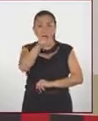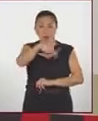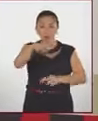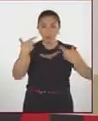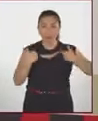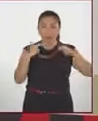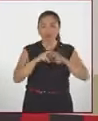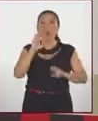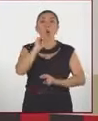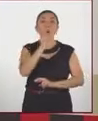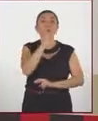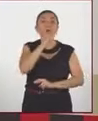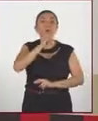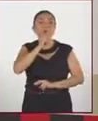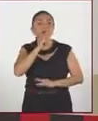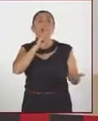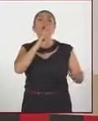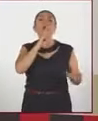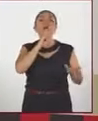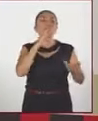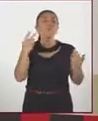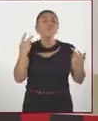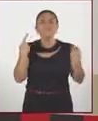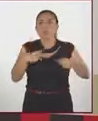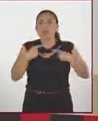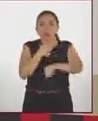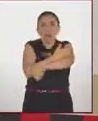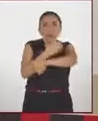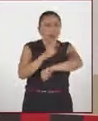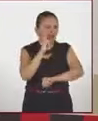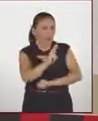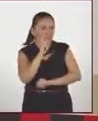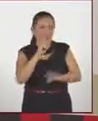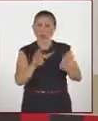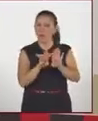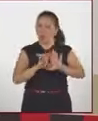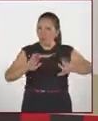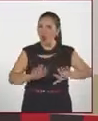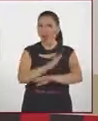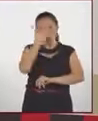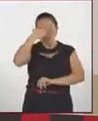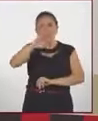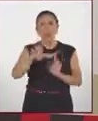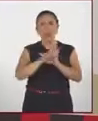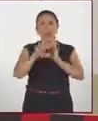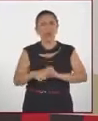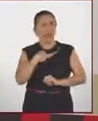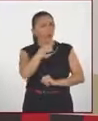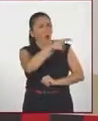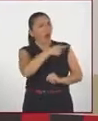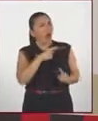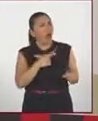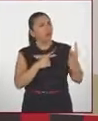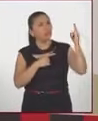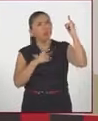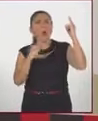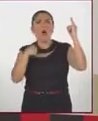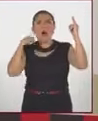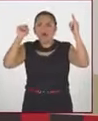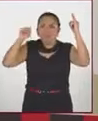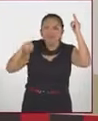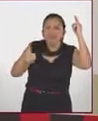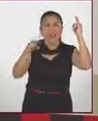como a los padres e incluso a los compañeros, ¿no? Al ver pues cambios entre pues yo no estoy como él o este tipo de